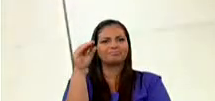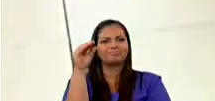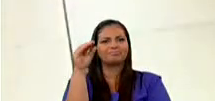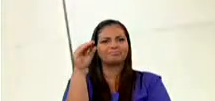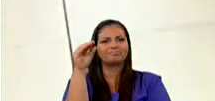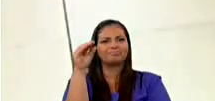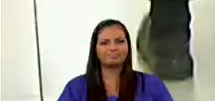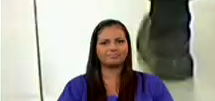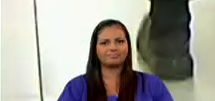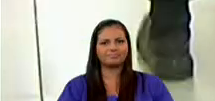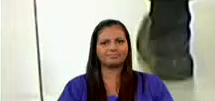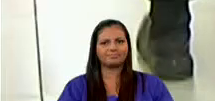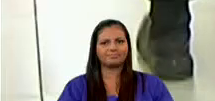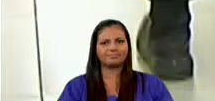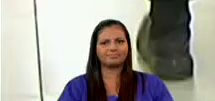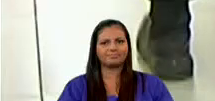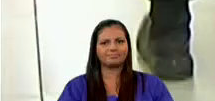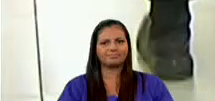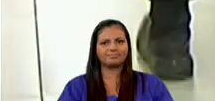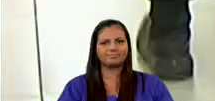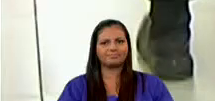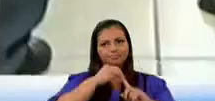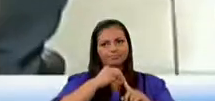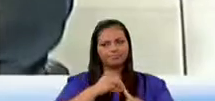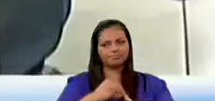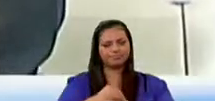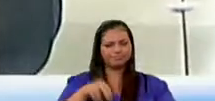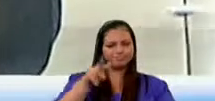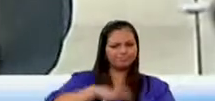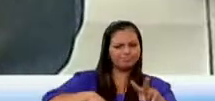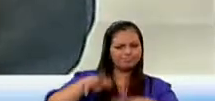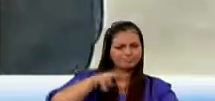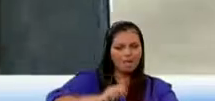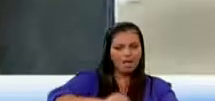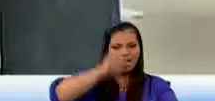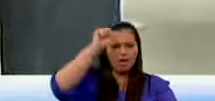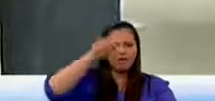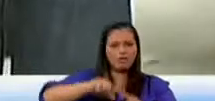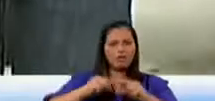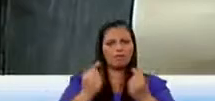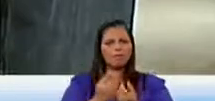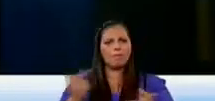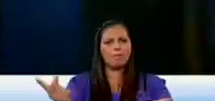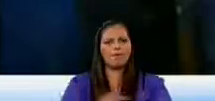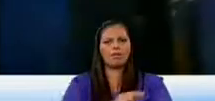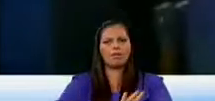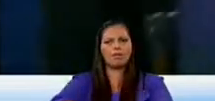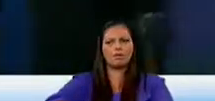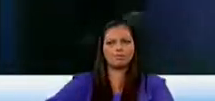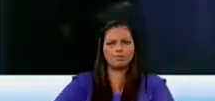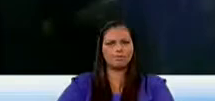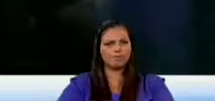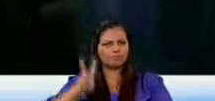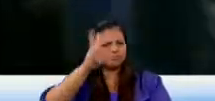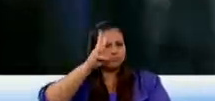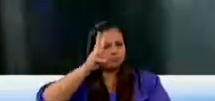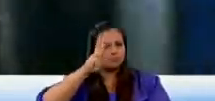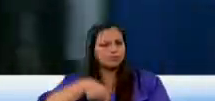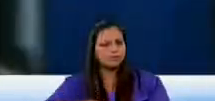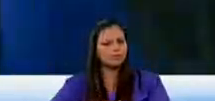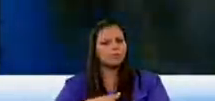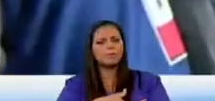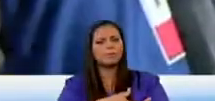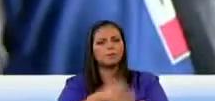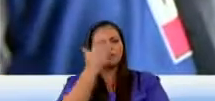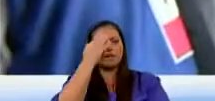Agentes de la Brigada Anticriminal de la Policía desarticularon una banda de delincuentes que, aprovechando la aglomeración de personas, robaron